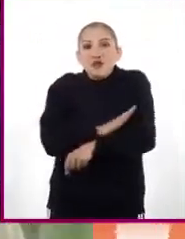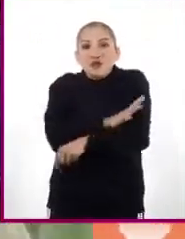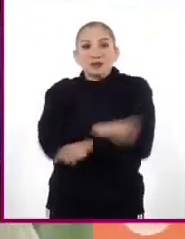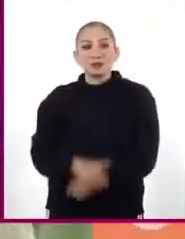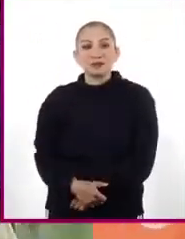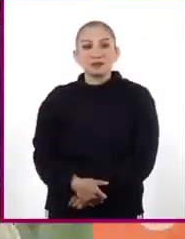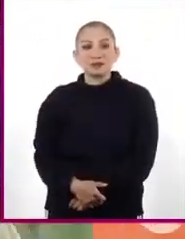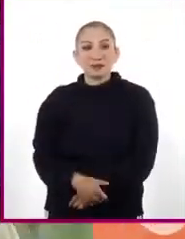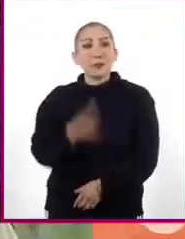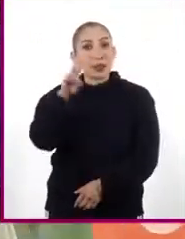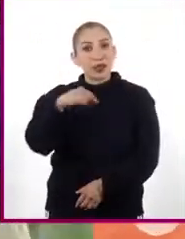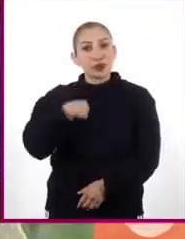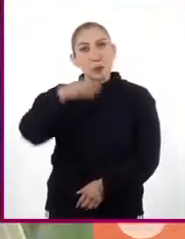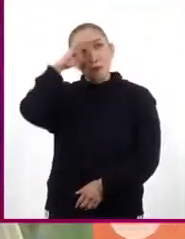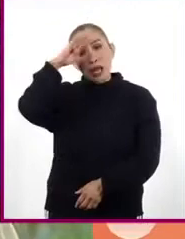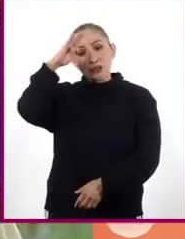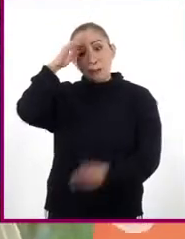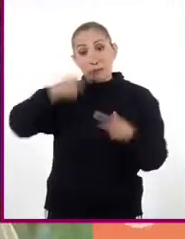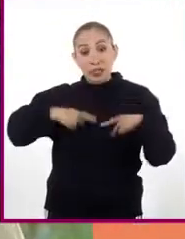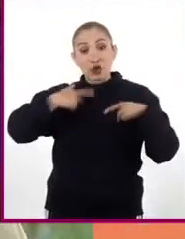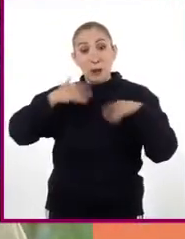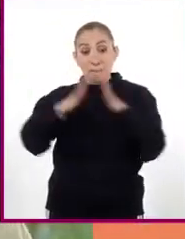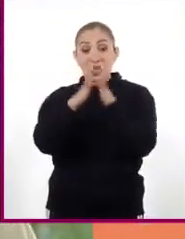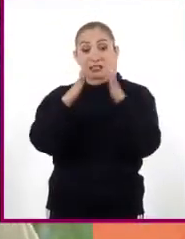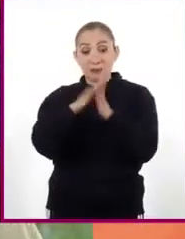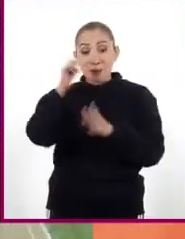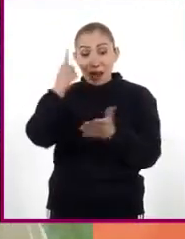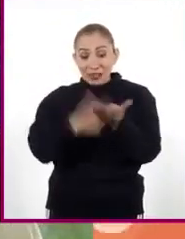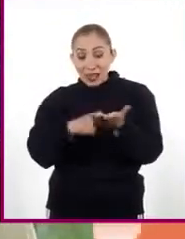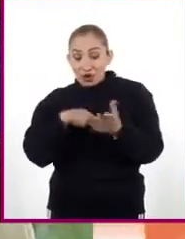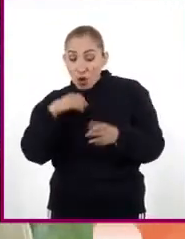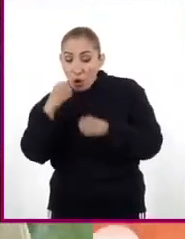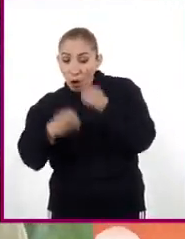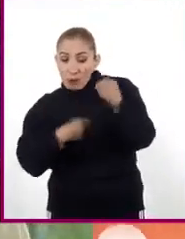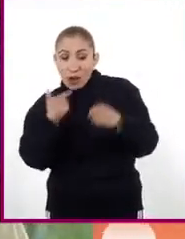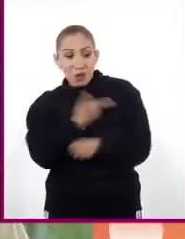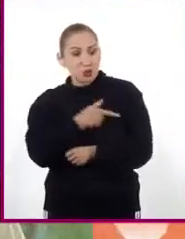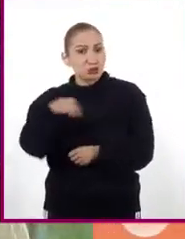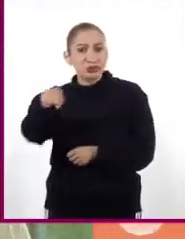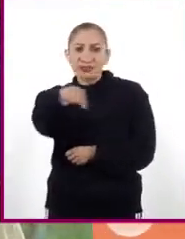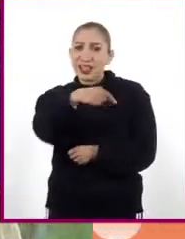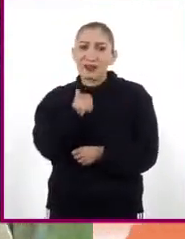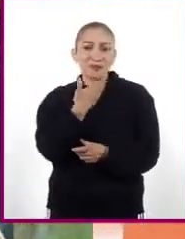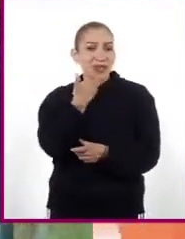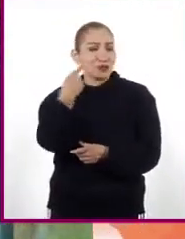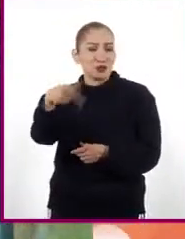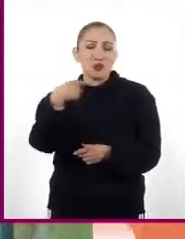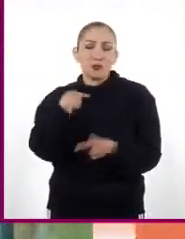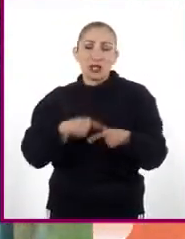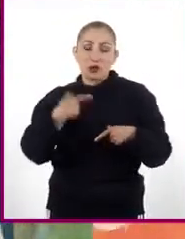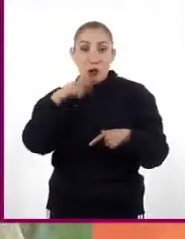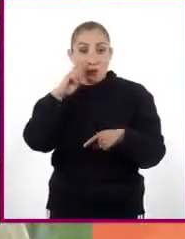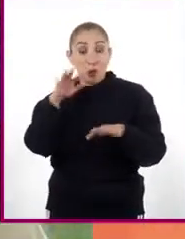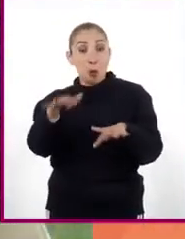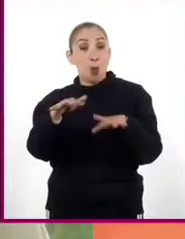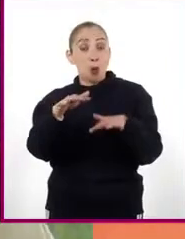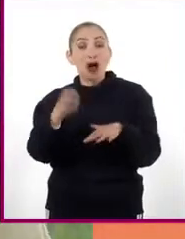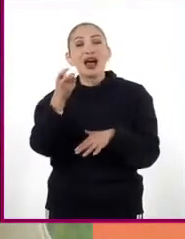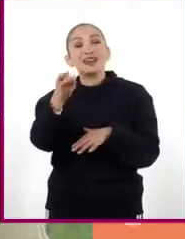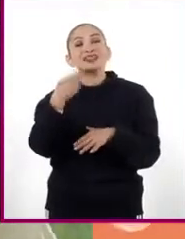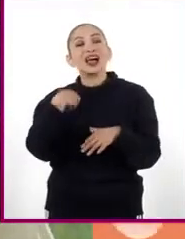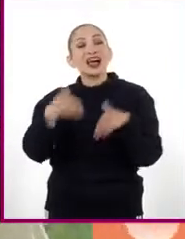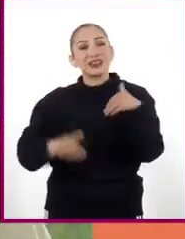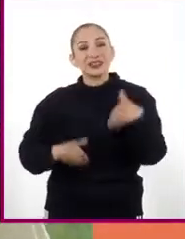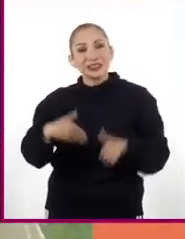emociona. Realmente pienso que las personas que participan en esta obra lo disfrutan y hacen muy bien sus personajes. Este tipo